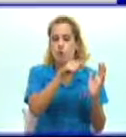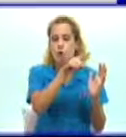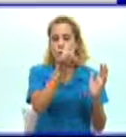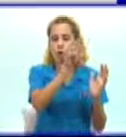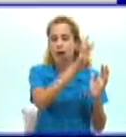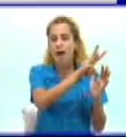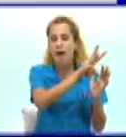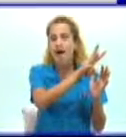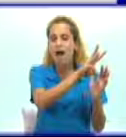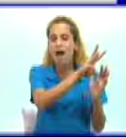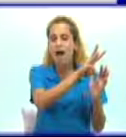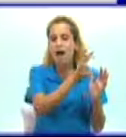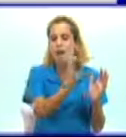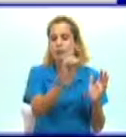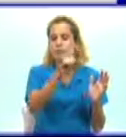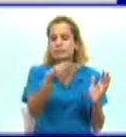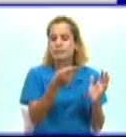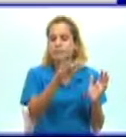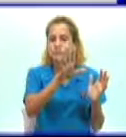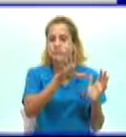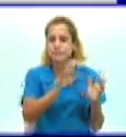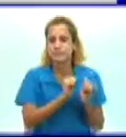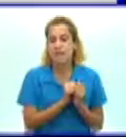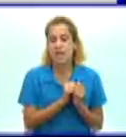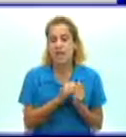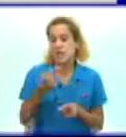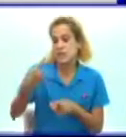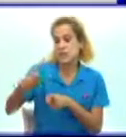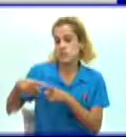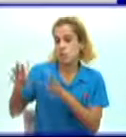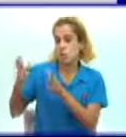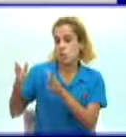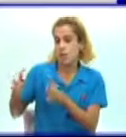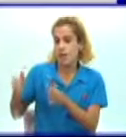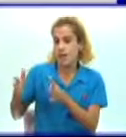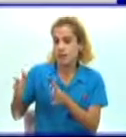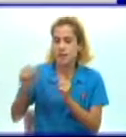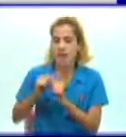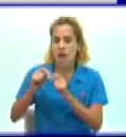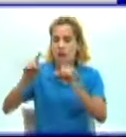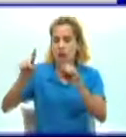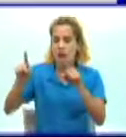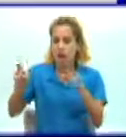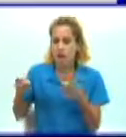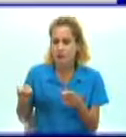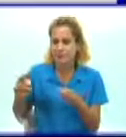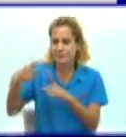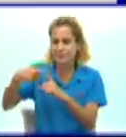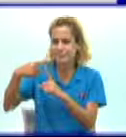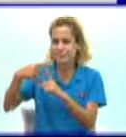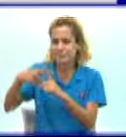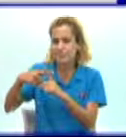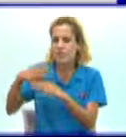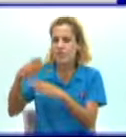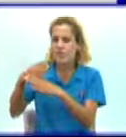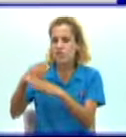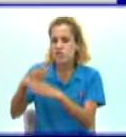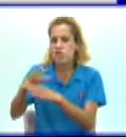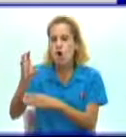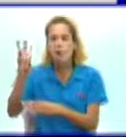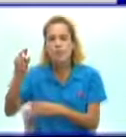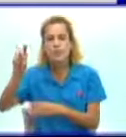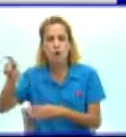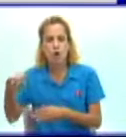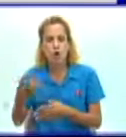y una raíz cúbica. Y el segundo sumando es la adición de una fracción y una expresión decimal. Vamos